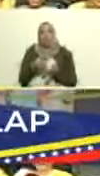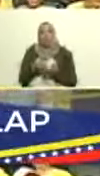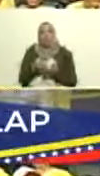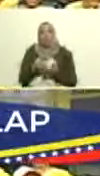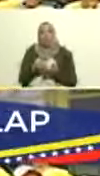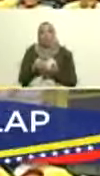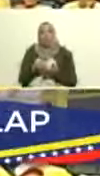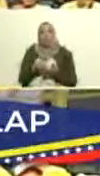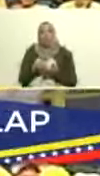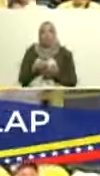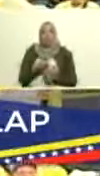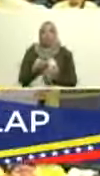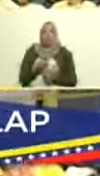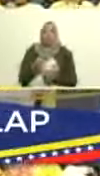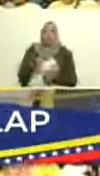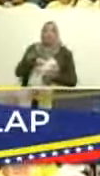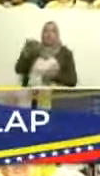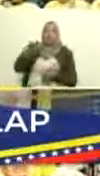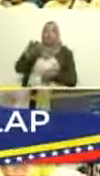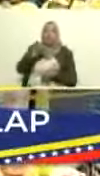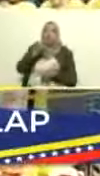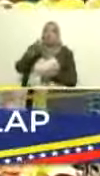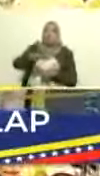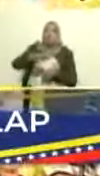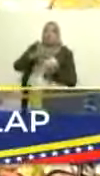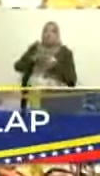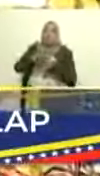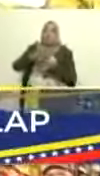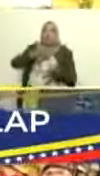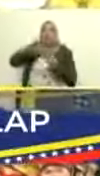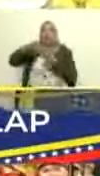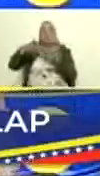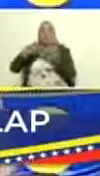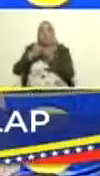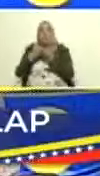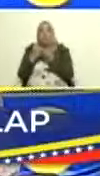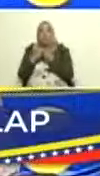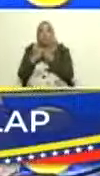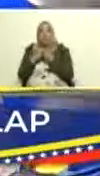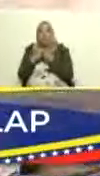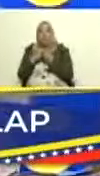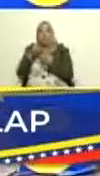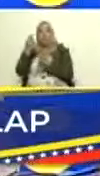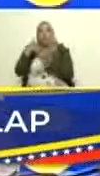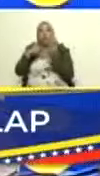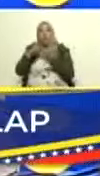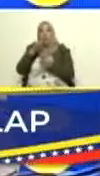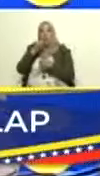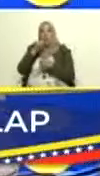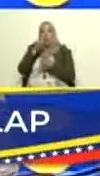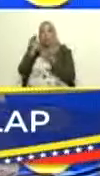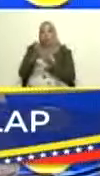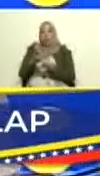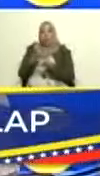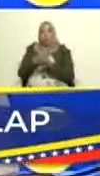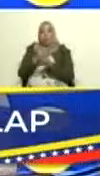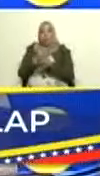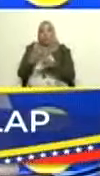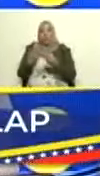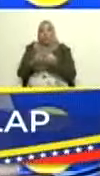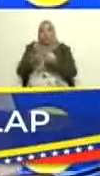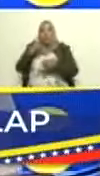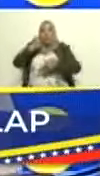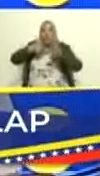ha señalado. Importante destacar también que el CLAP viene acompañado con la Feria del Campo Soberano y viene acompañado con el